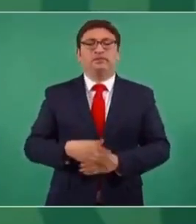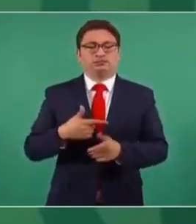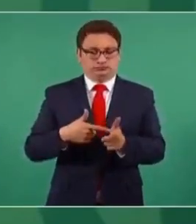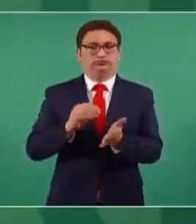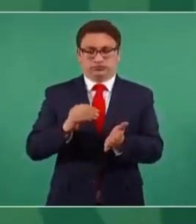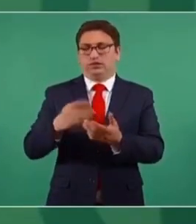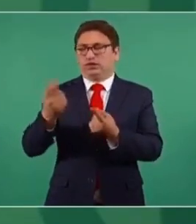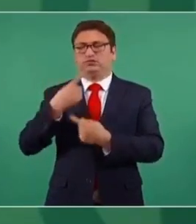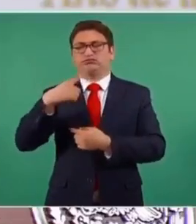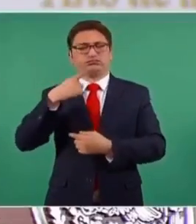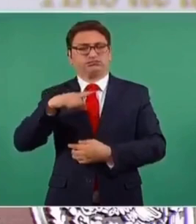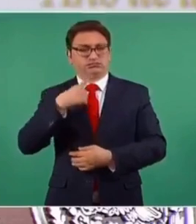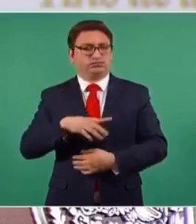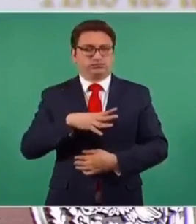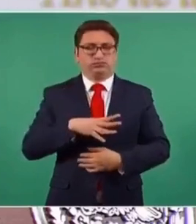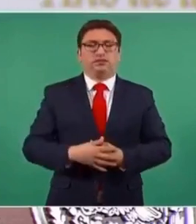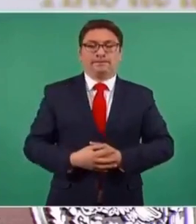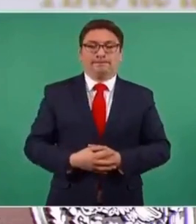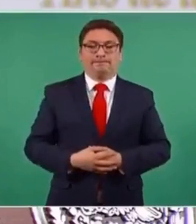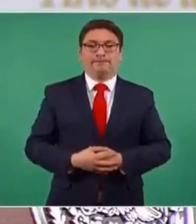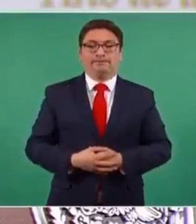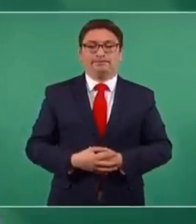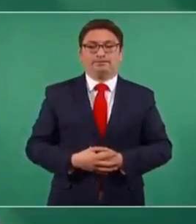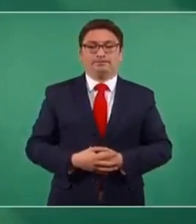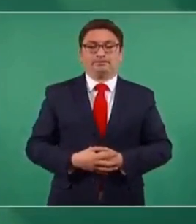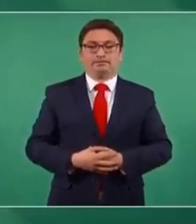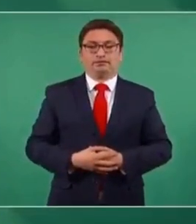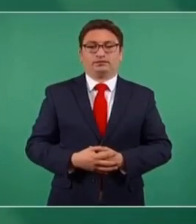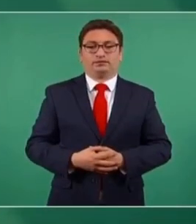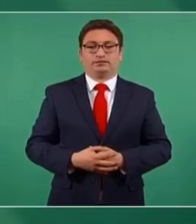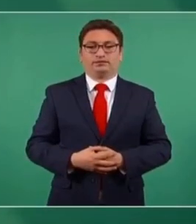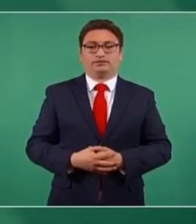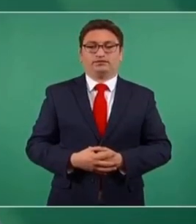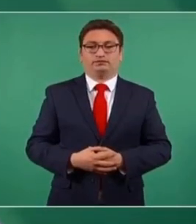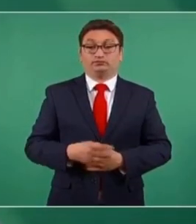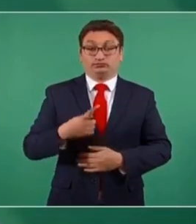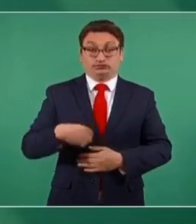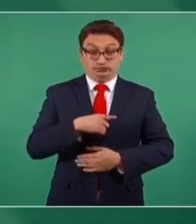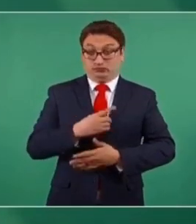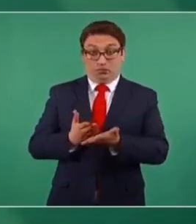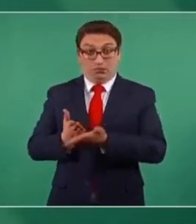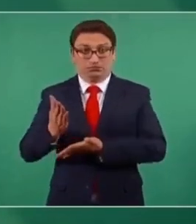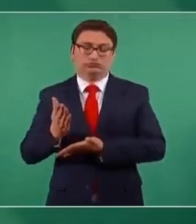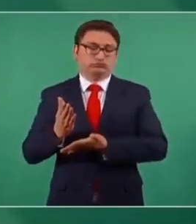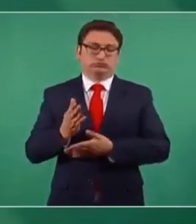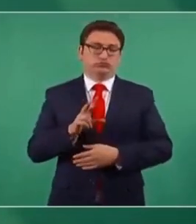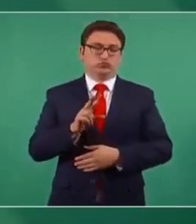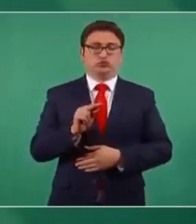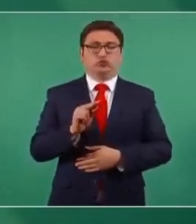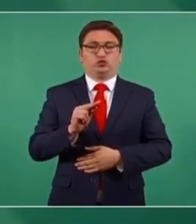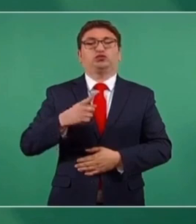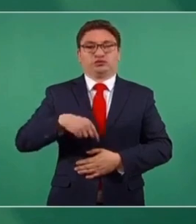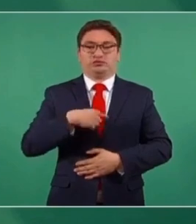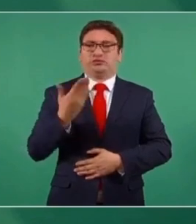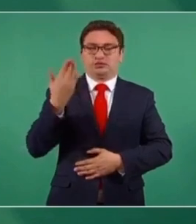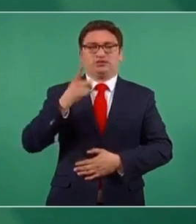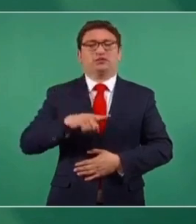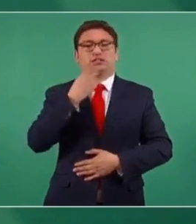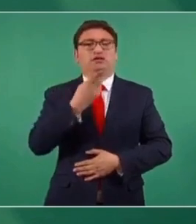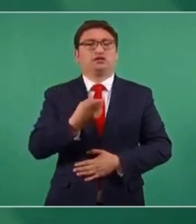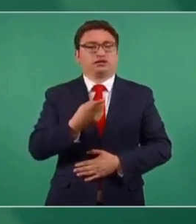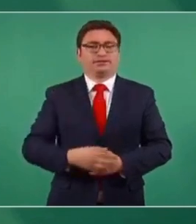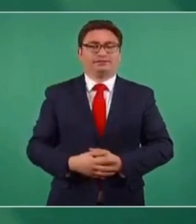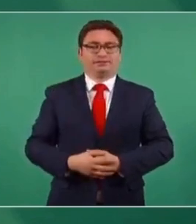siguen habiendo denuncias. Y nosotros procuramos no meternos. La instrucción que dimos es que no